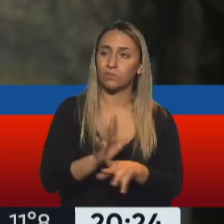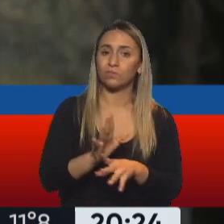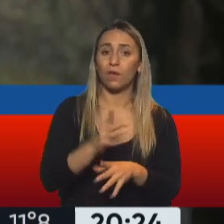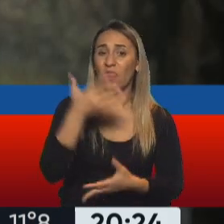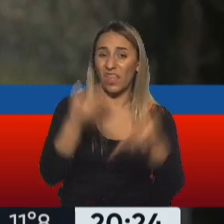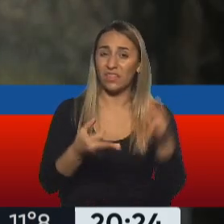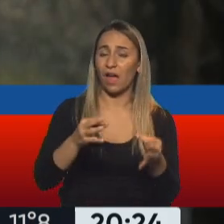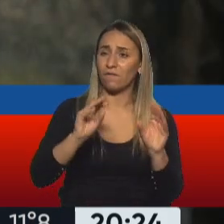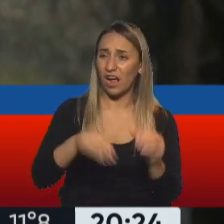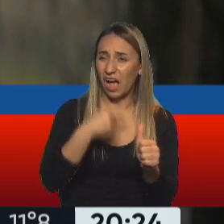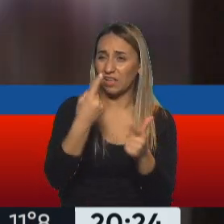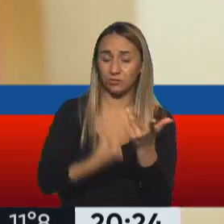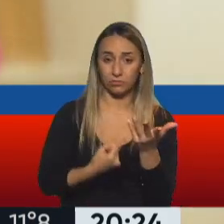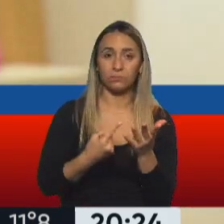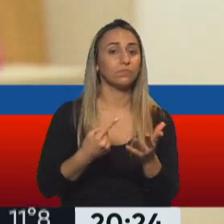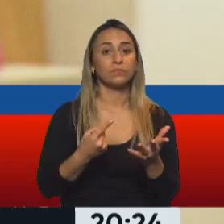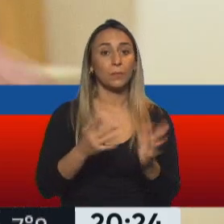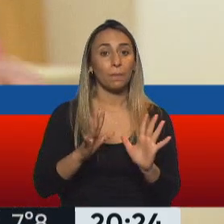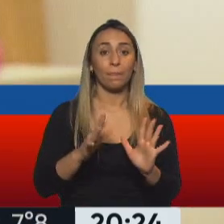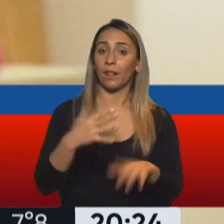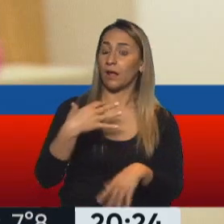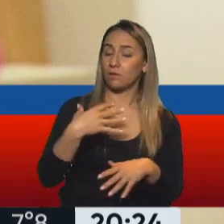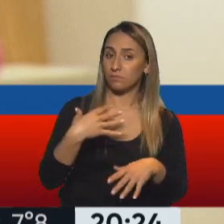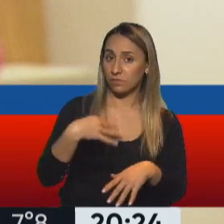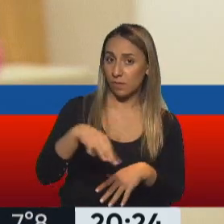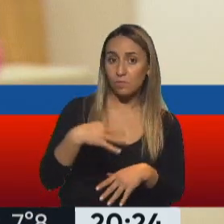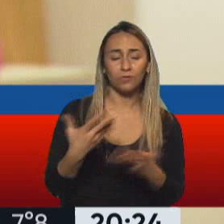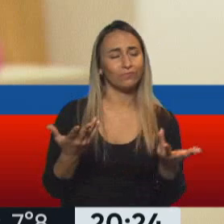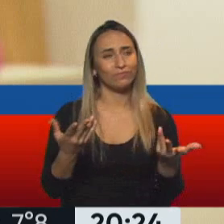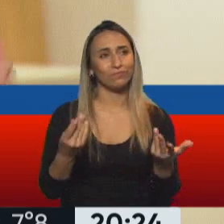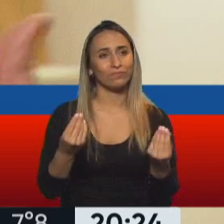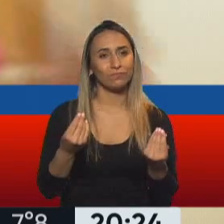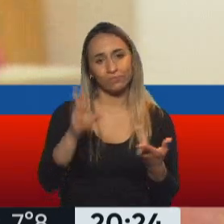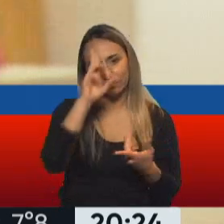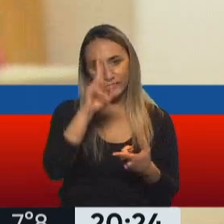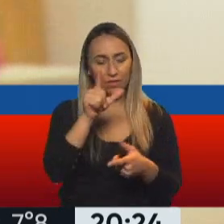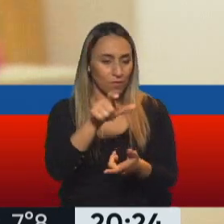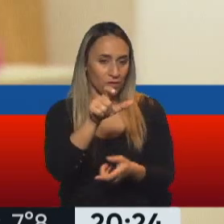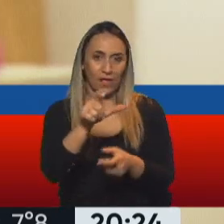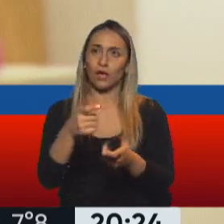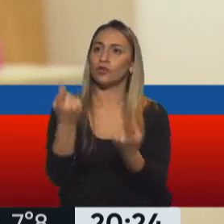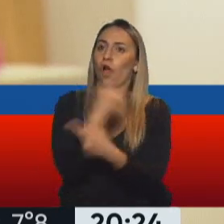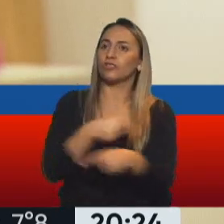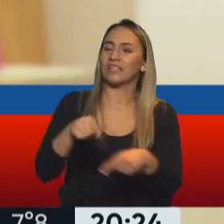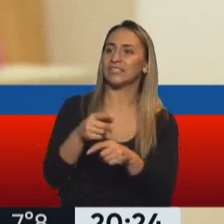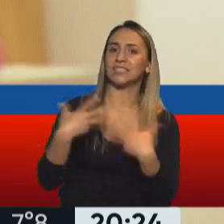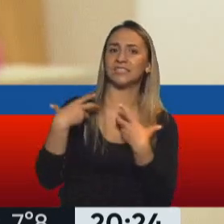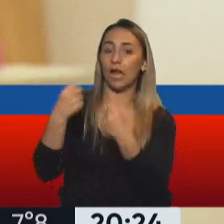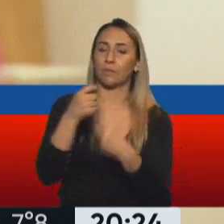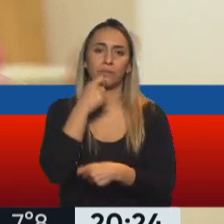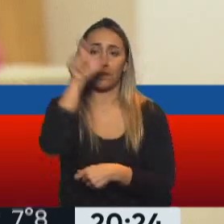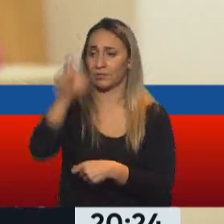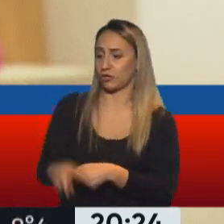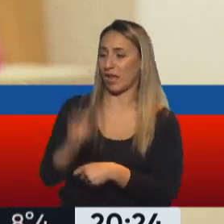dietas fracasan. Hay que tener la apariencia de la juventud, la apariencia de lo saludable, porque vos no le, a una persona delgada,